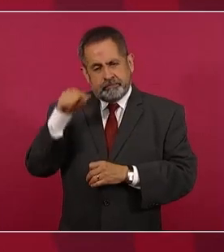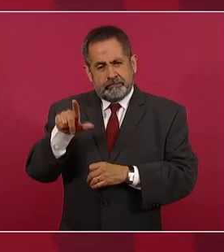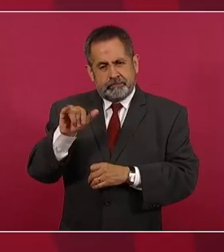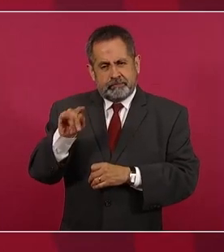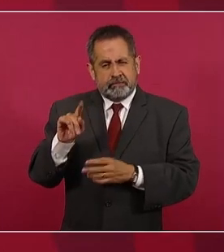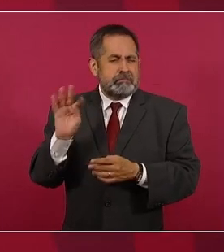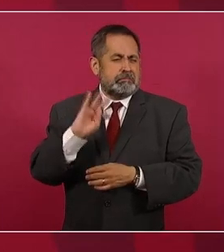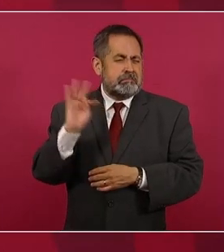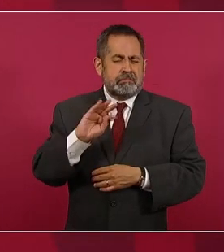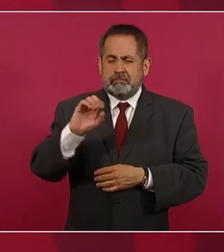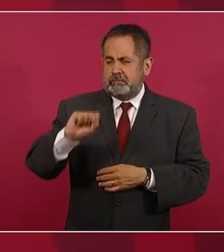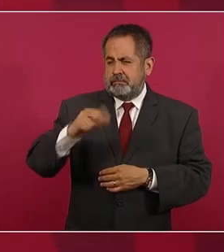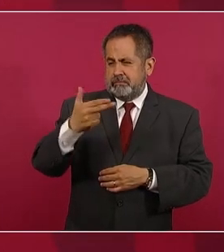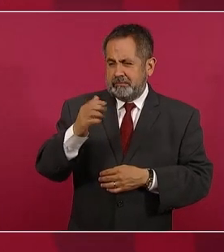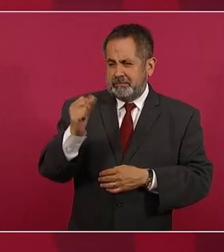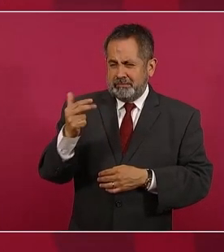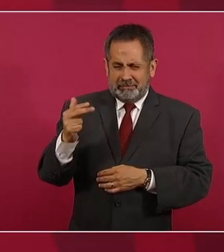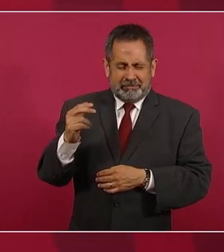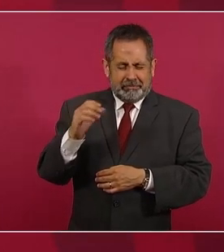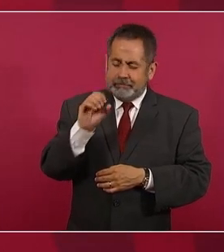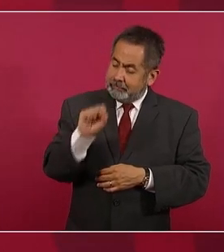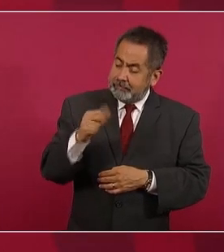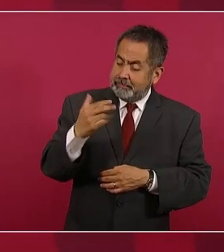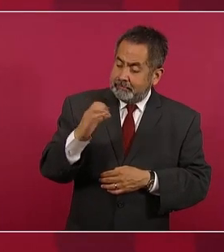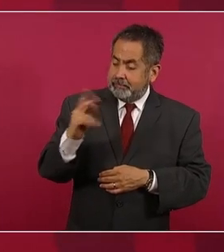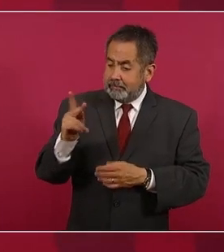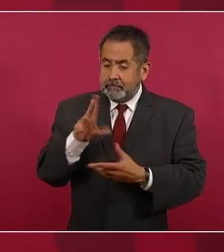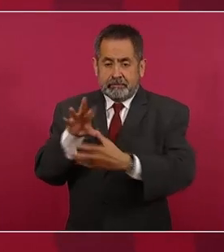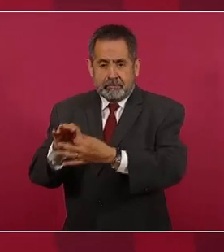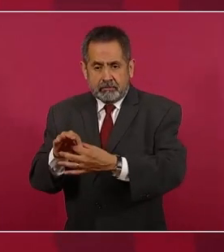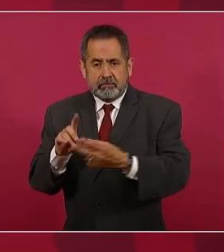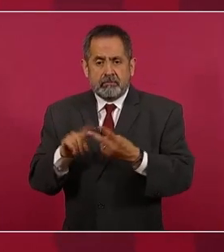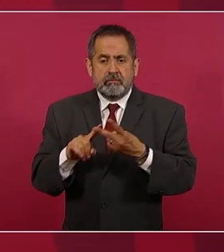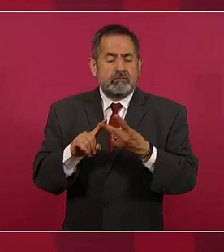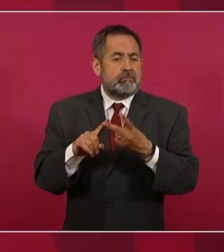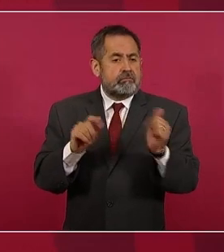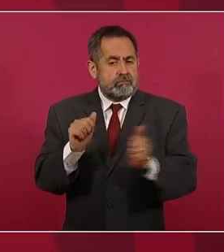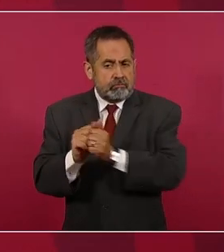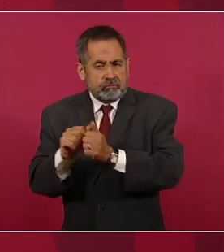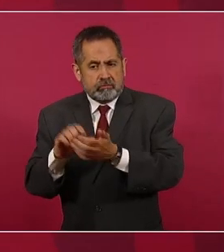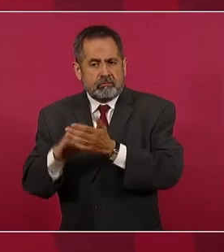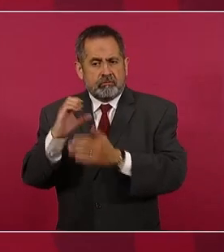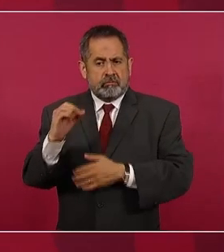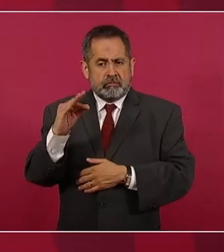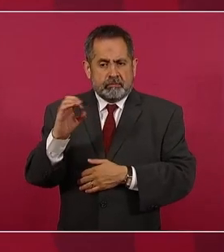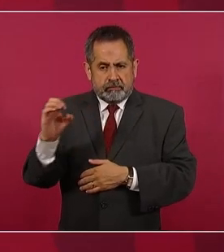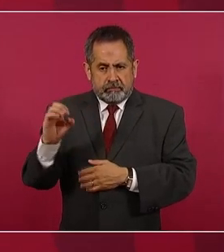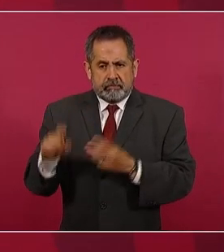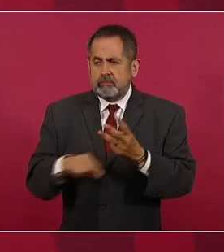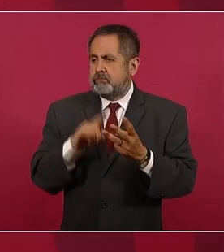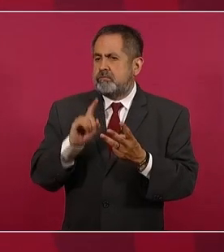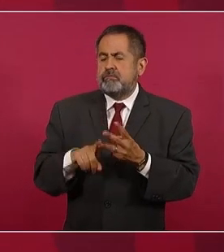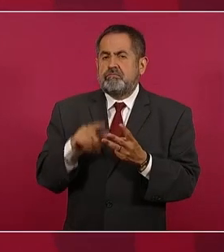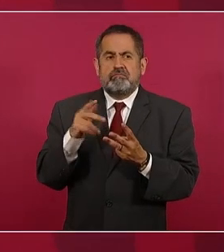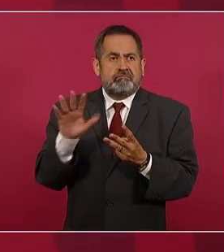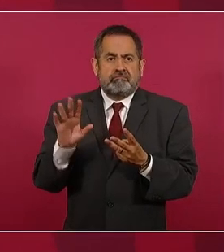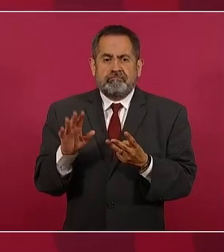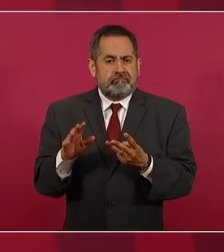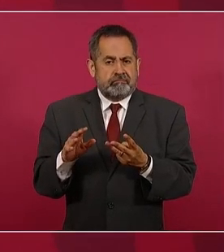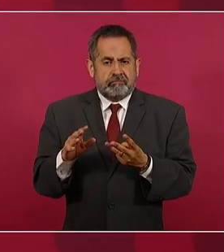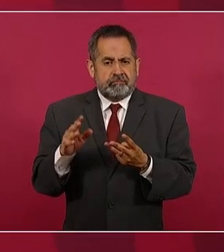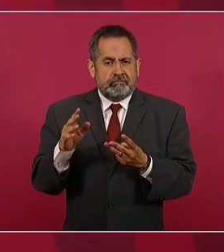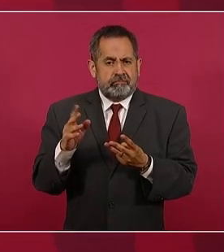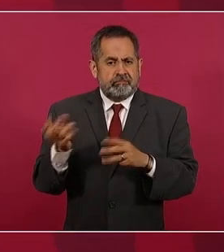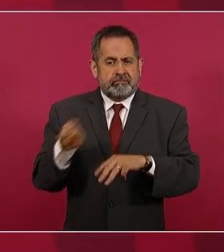Hacienda, sí puede ser la misma Comisión Federal de Electricidad, si puede ser la Secretaría